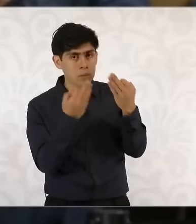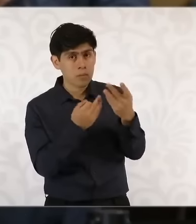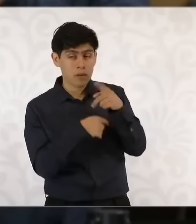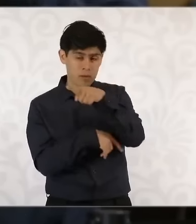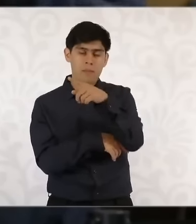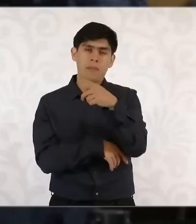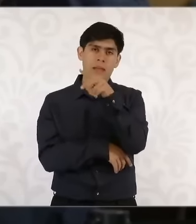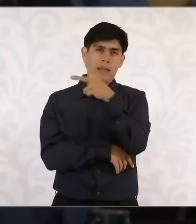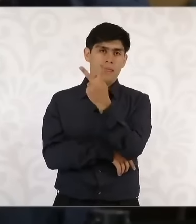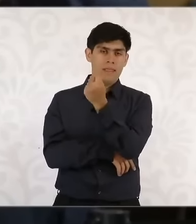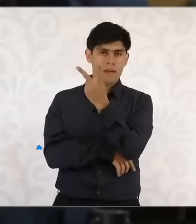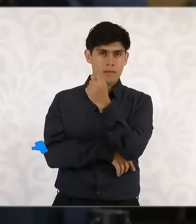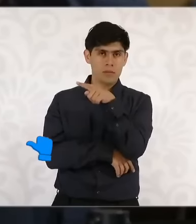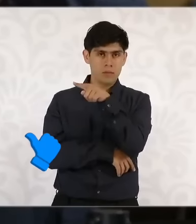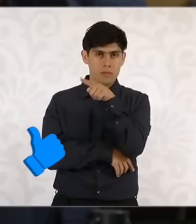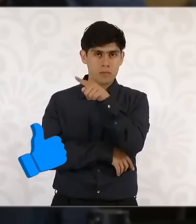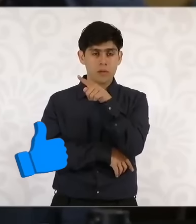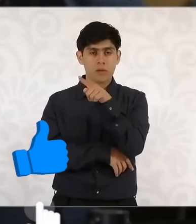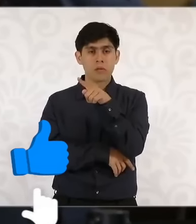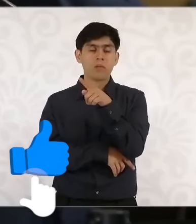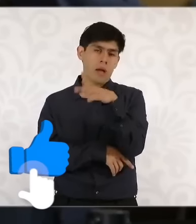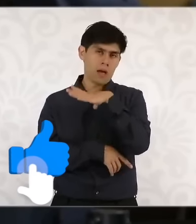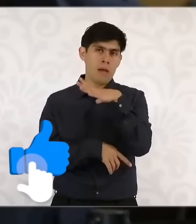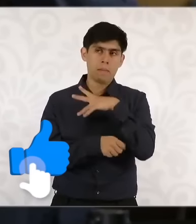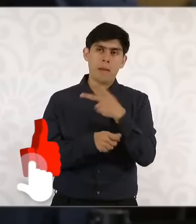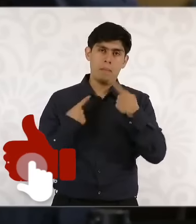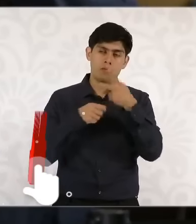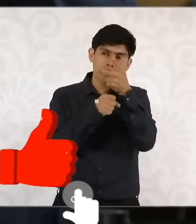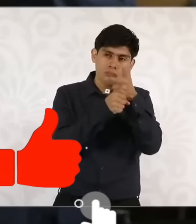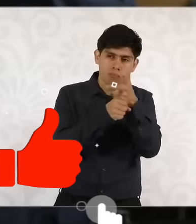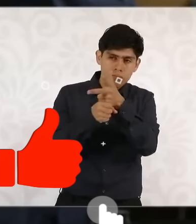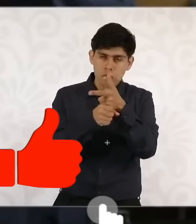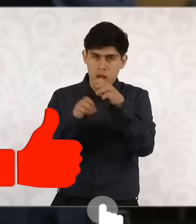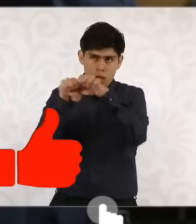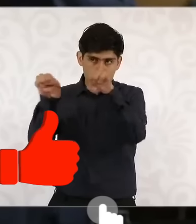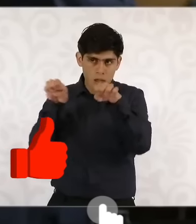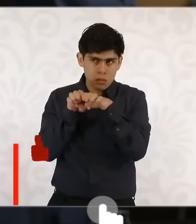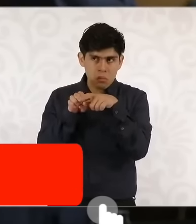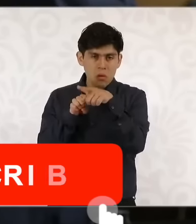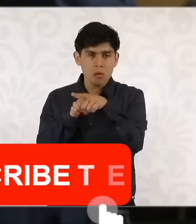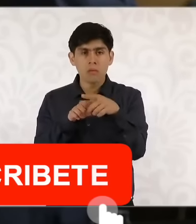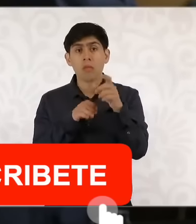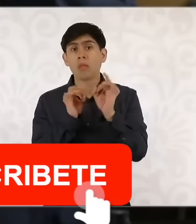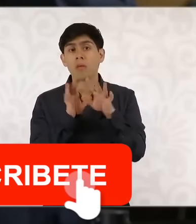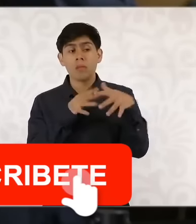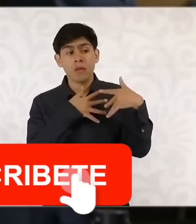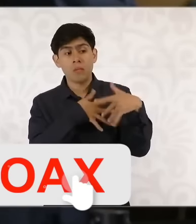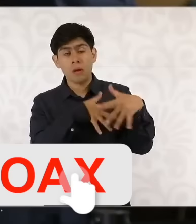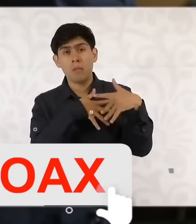televisora, incluso junto estaba su camarógrafo, su equipo, y no grababan cuando, por ejemplo, estaban